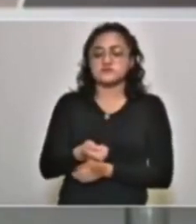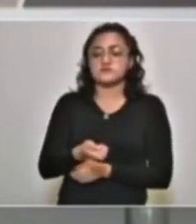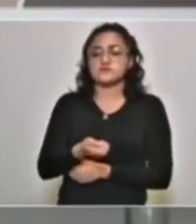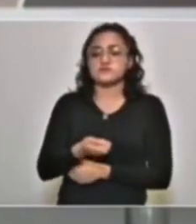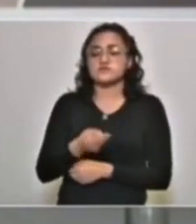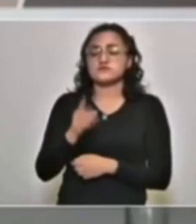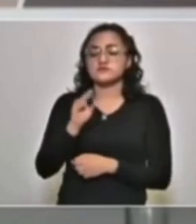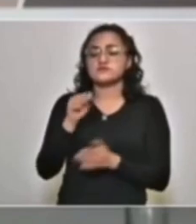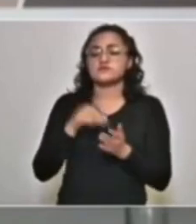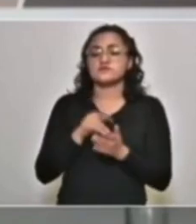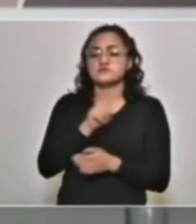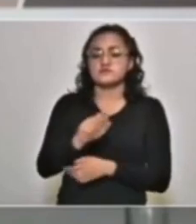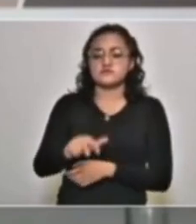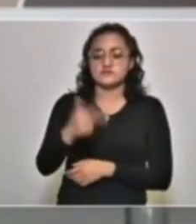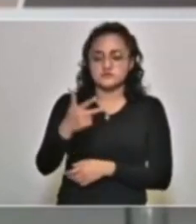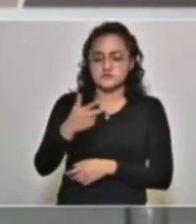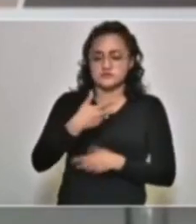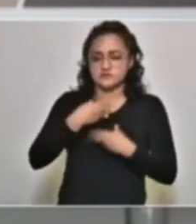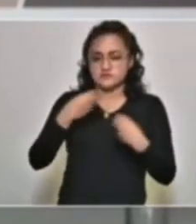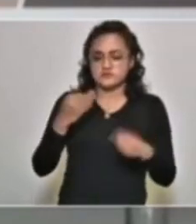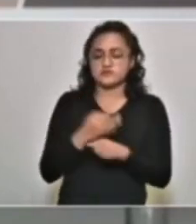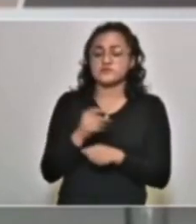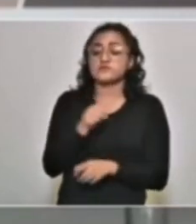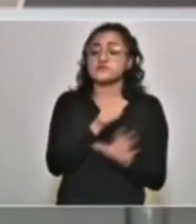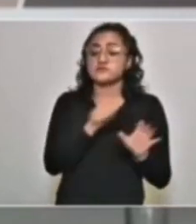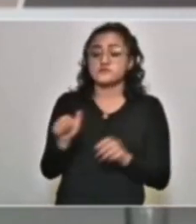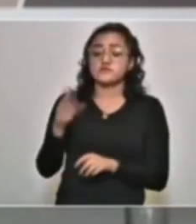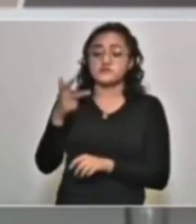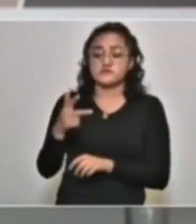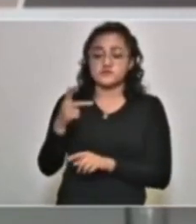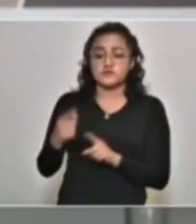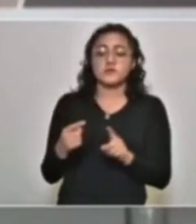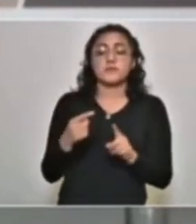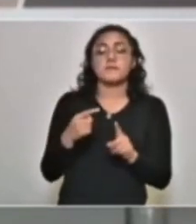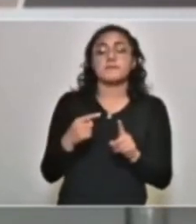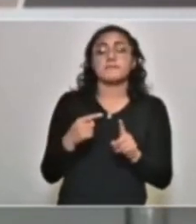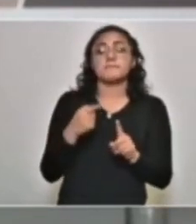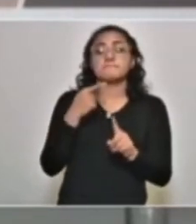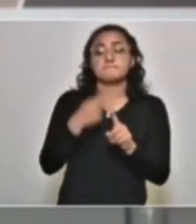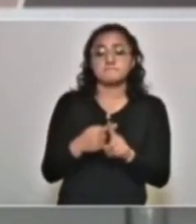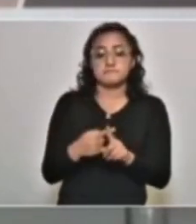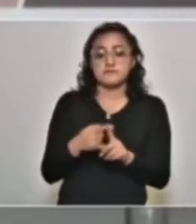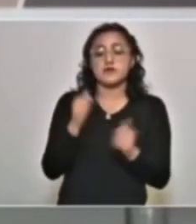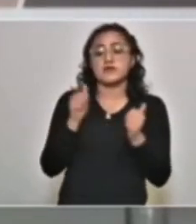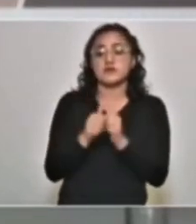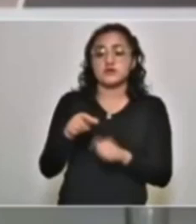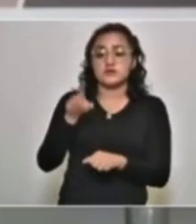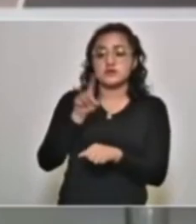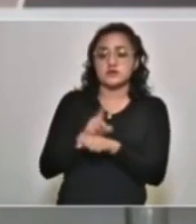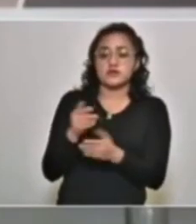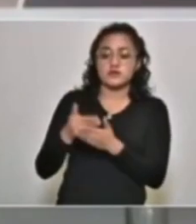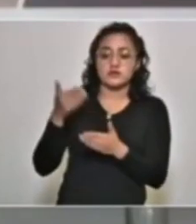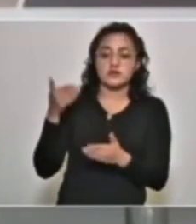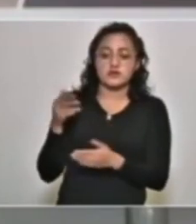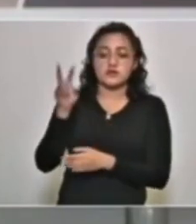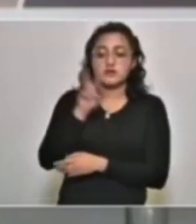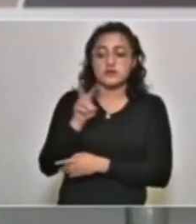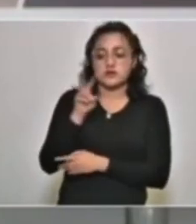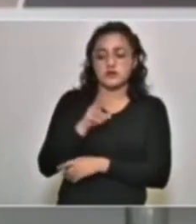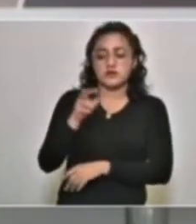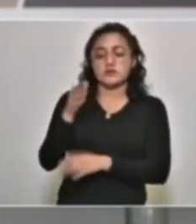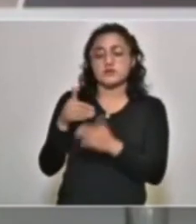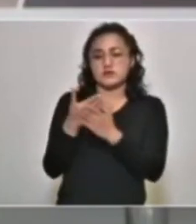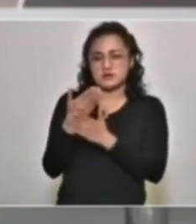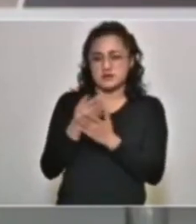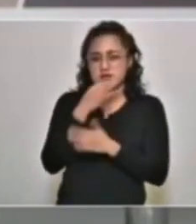90 mil 113 teniendo 608 casos positivos más en comparación a lo reportado el día viernes por